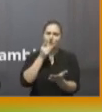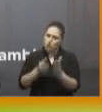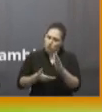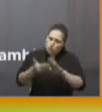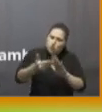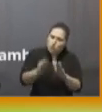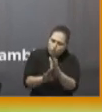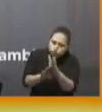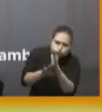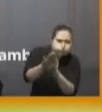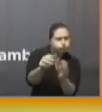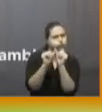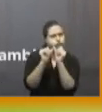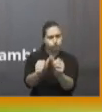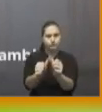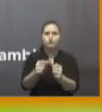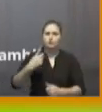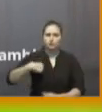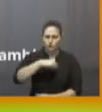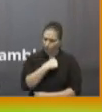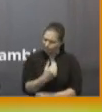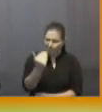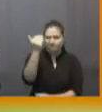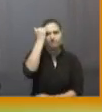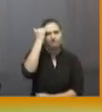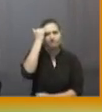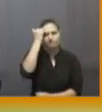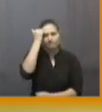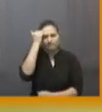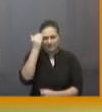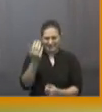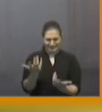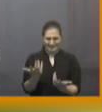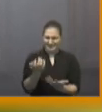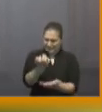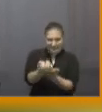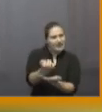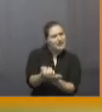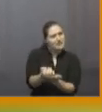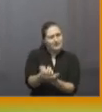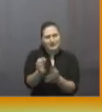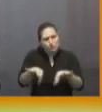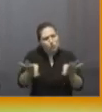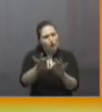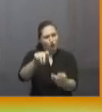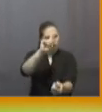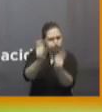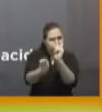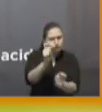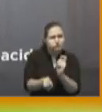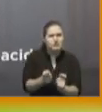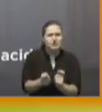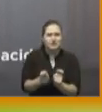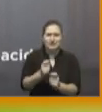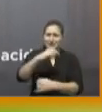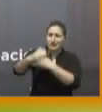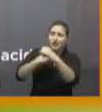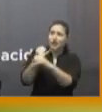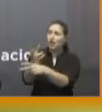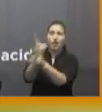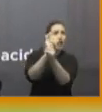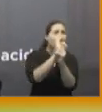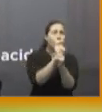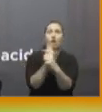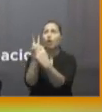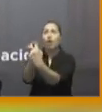que se debe Por ejemplo ampliar eh No solamente la la